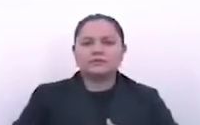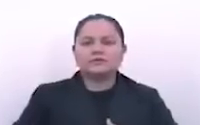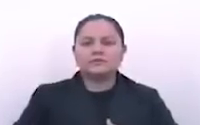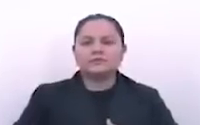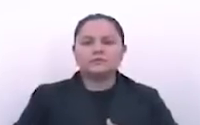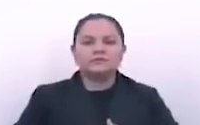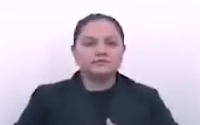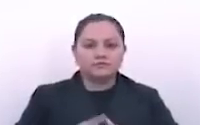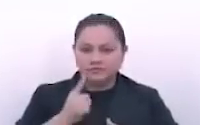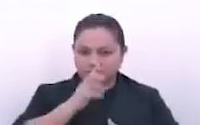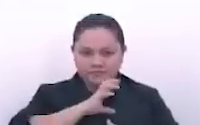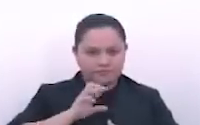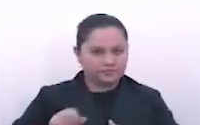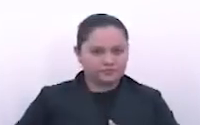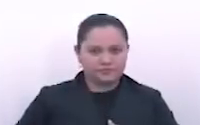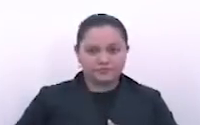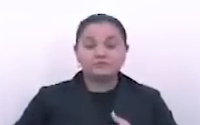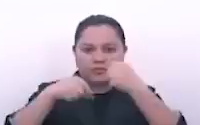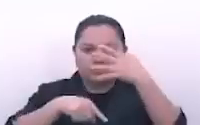Pero no es solo El Salvador, esto es mundial.